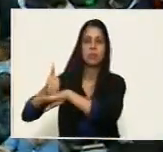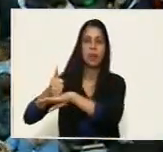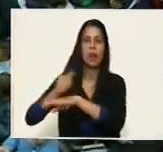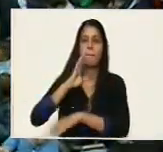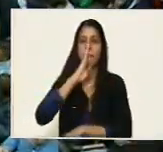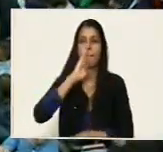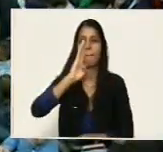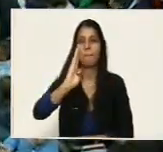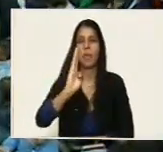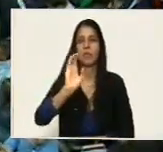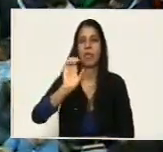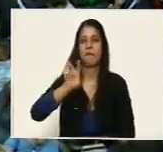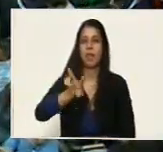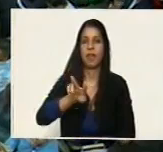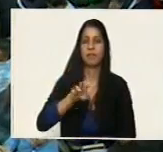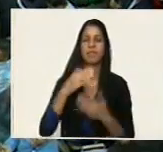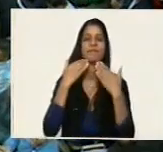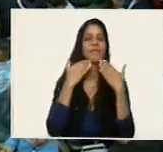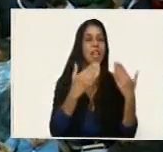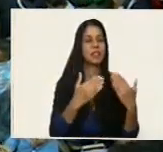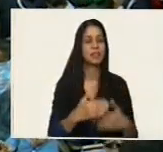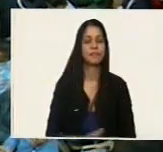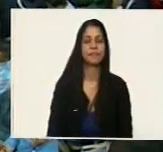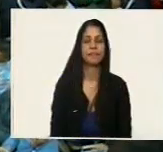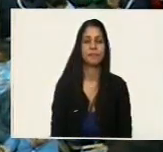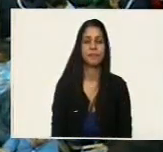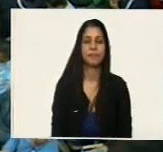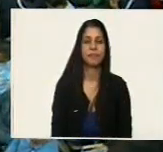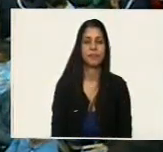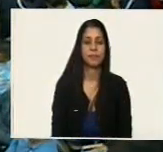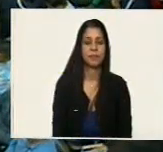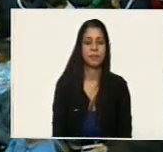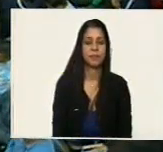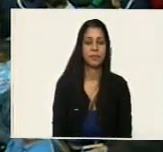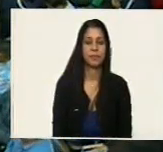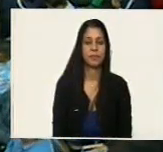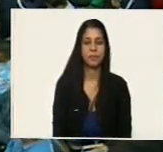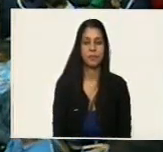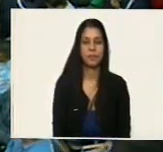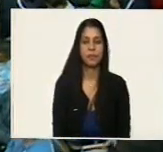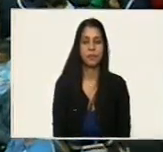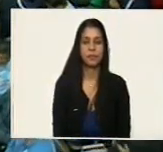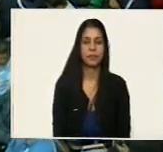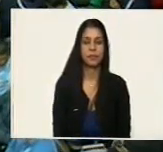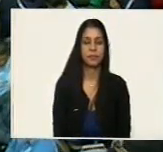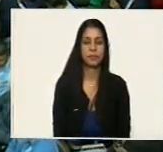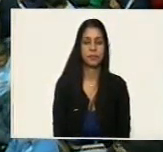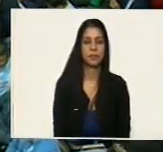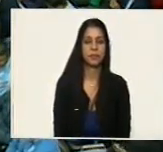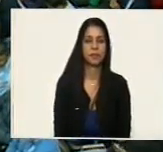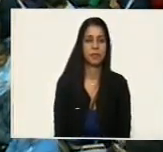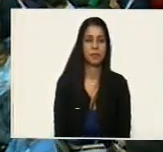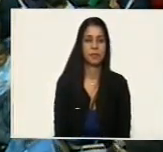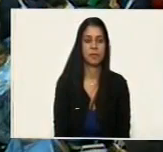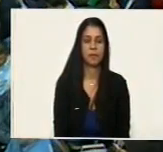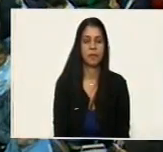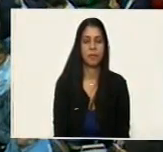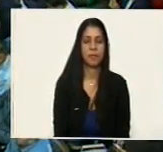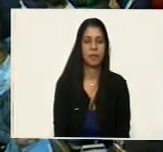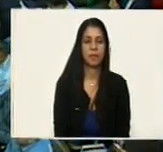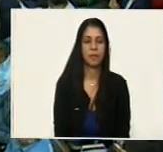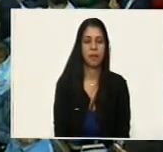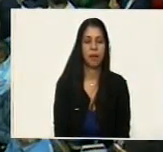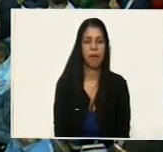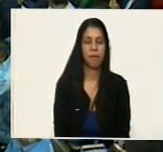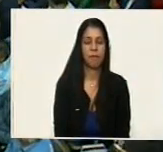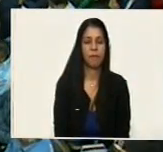Muchas gracias. La selección de estos 2 constituyentes para ser postulados a formar parte del Comité de Evaluación y Méritos. Gerardo